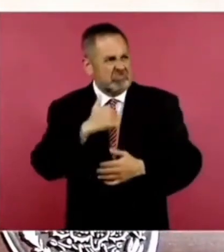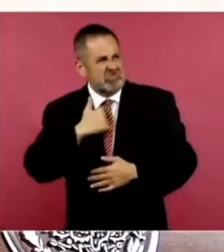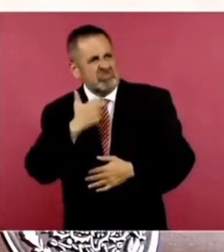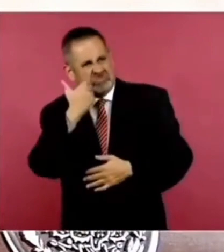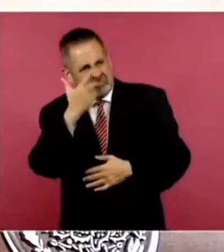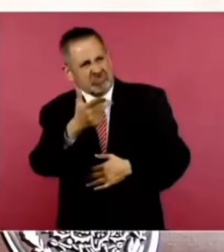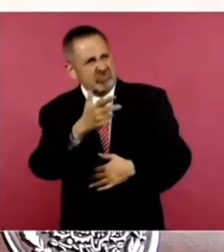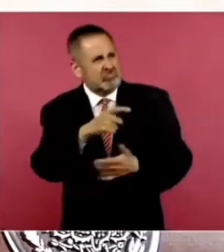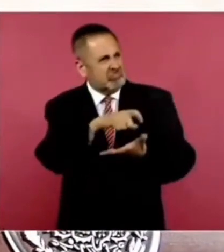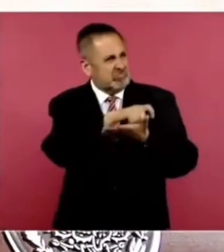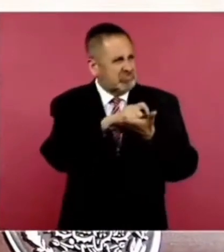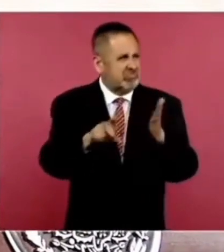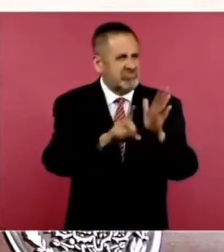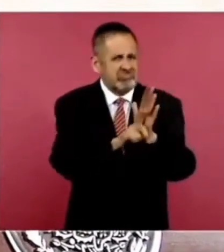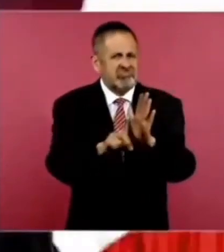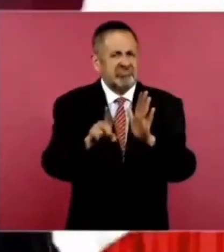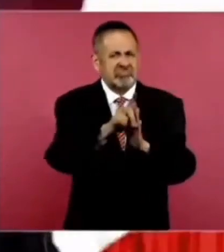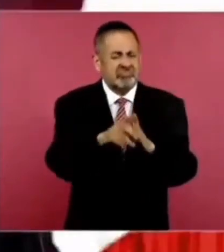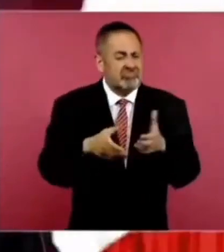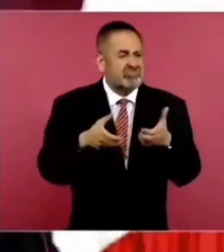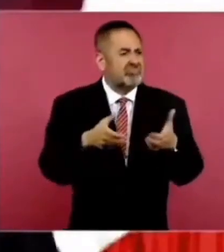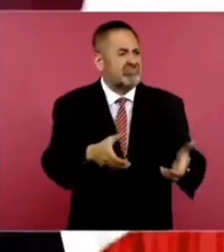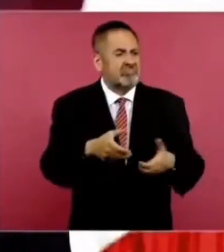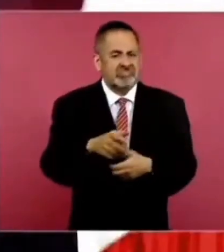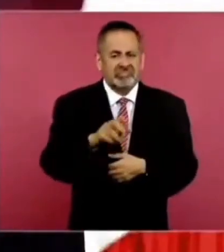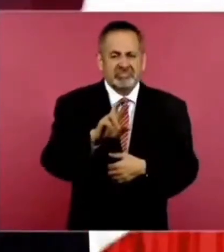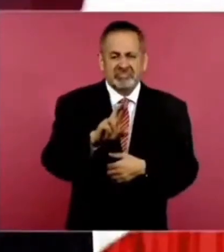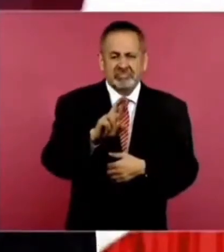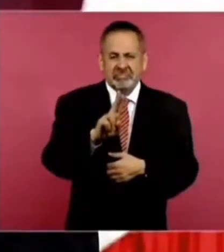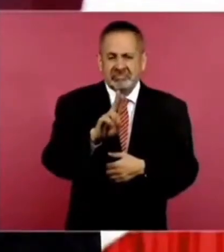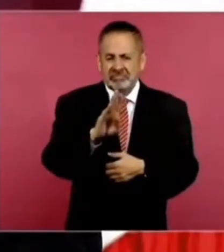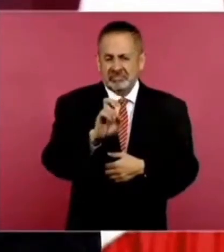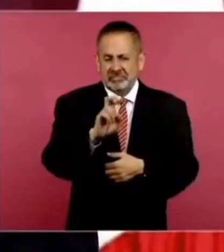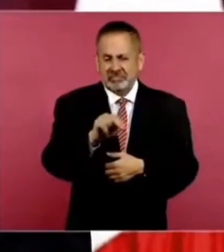departamento en la calle de Rubén Darío,